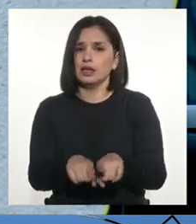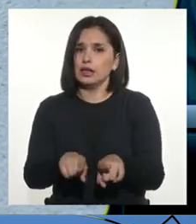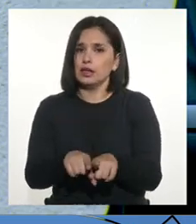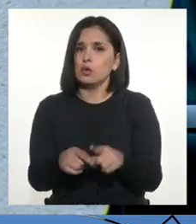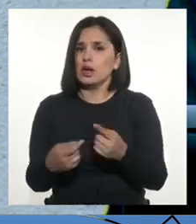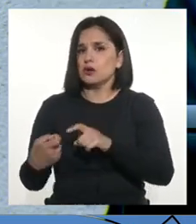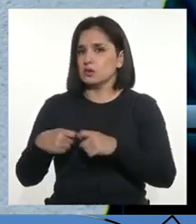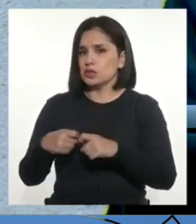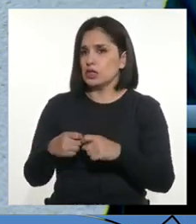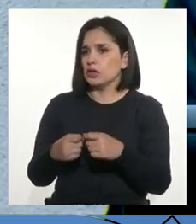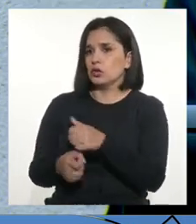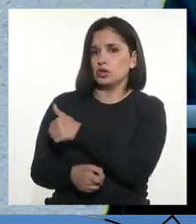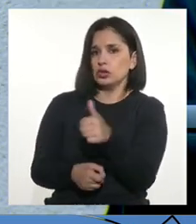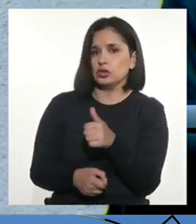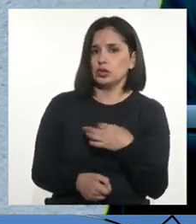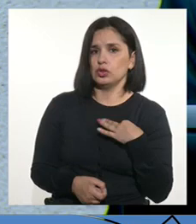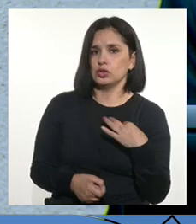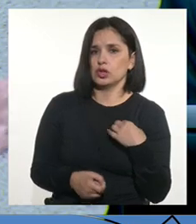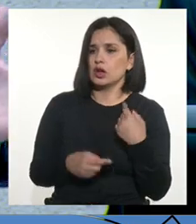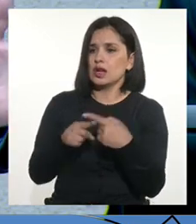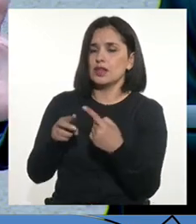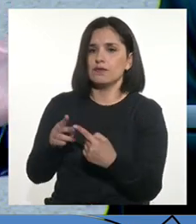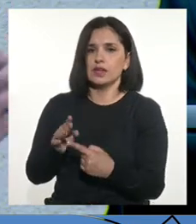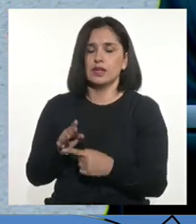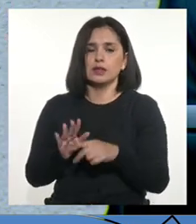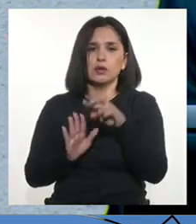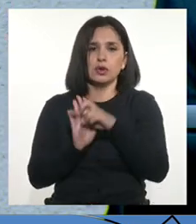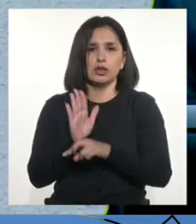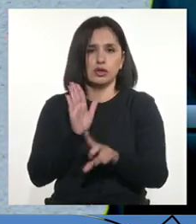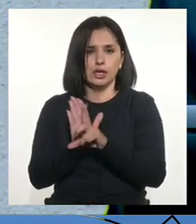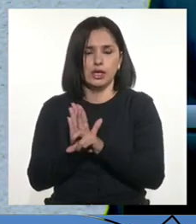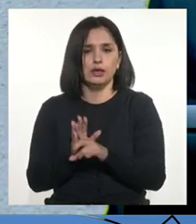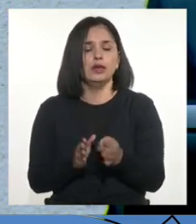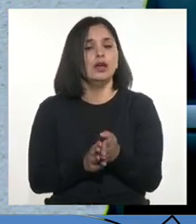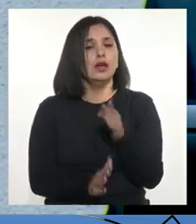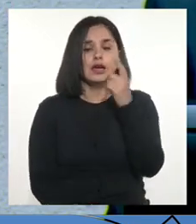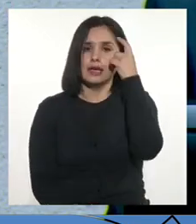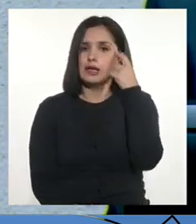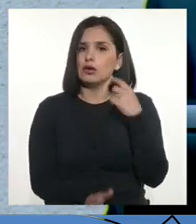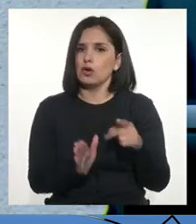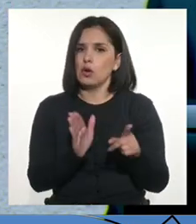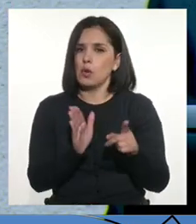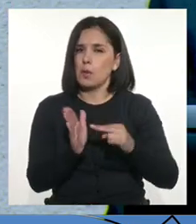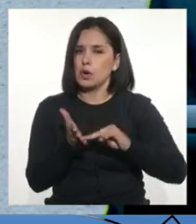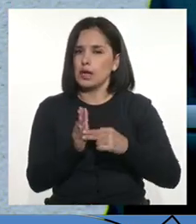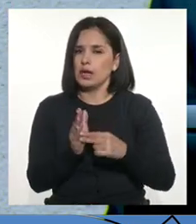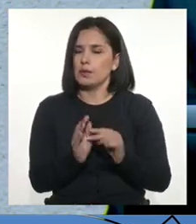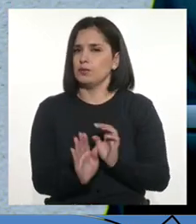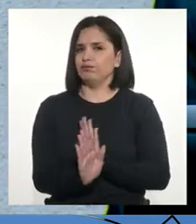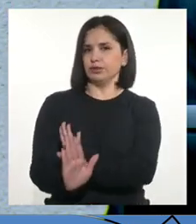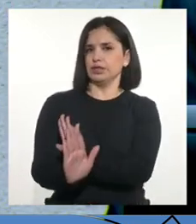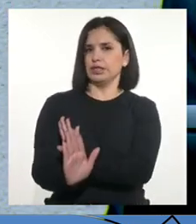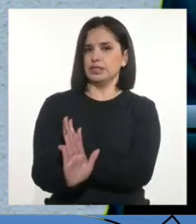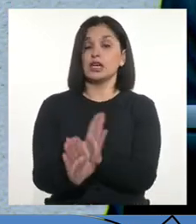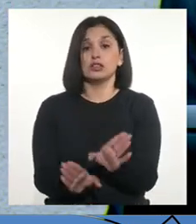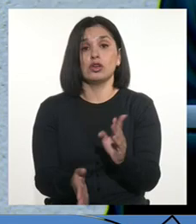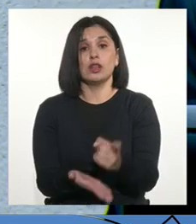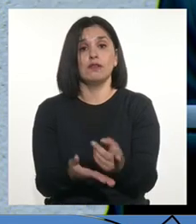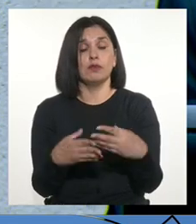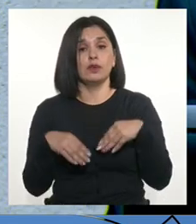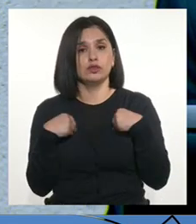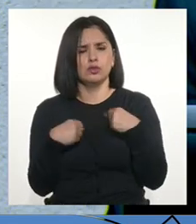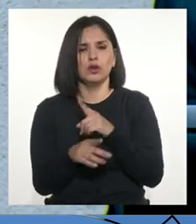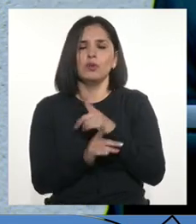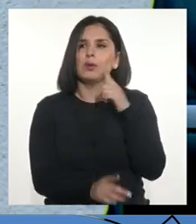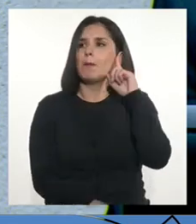discute con la ciudadanía los distintas iniciativas yo creo que tenemos problemas tenemos rechazo y tenemos que asumirlo ya no nos podemos